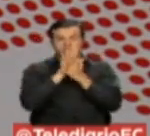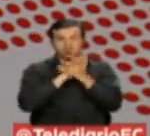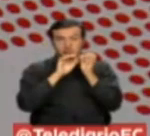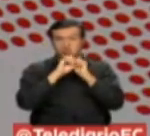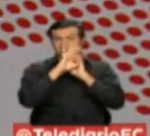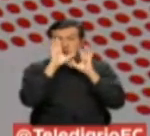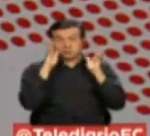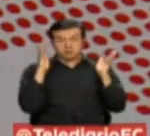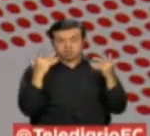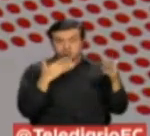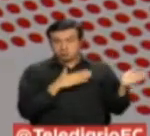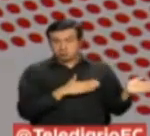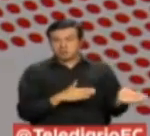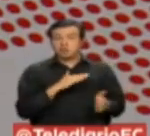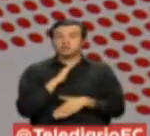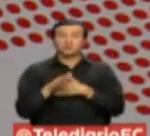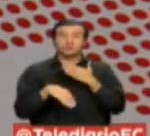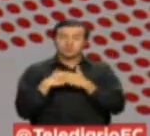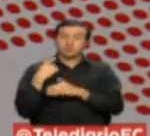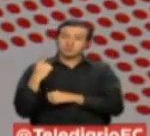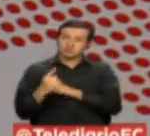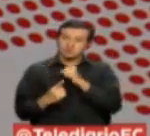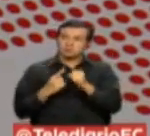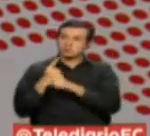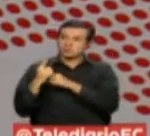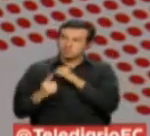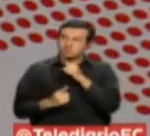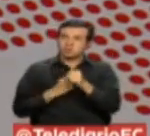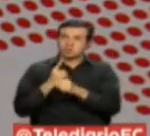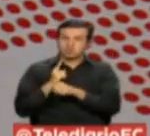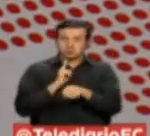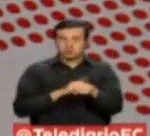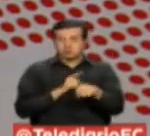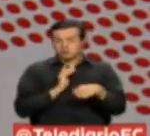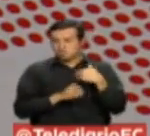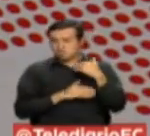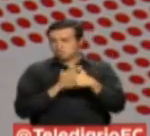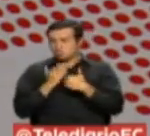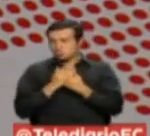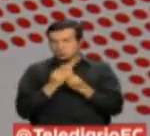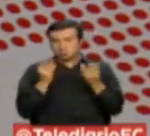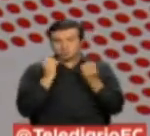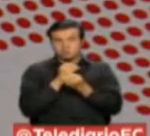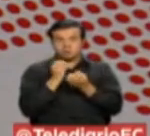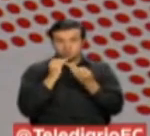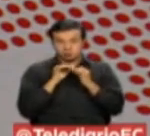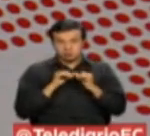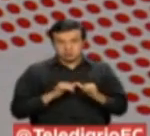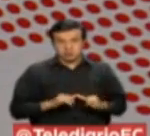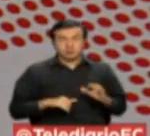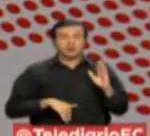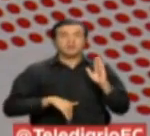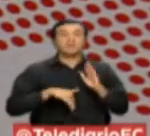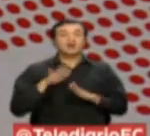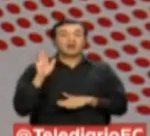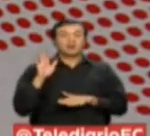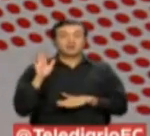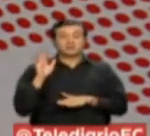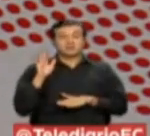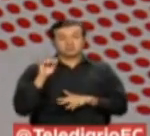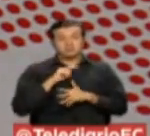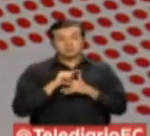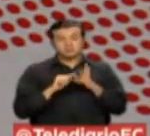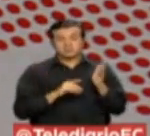a pesar de que todos los años y periódicamente se está entregando información, principalmente de balances y de